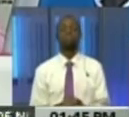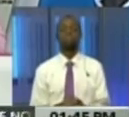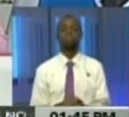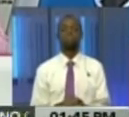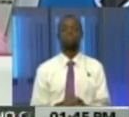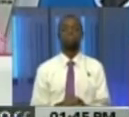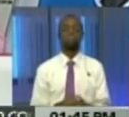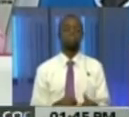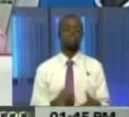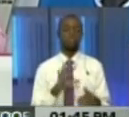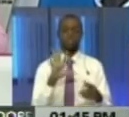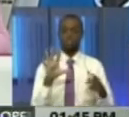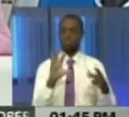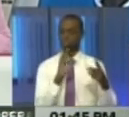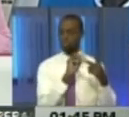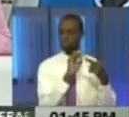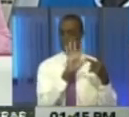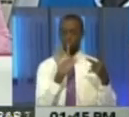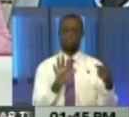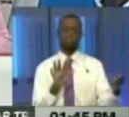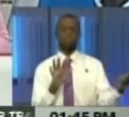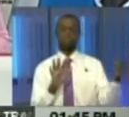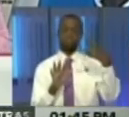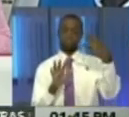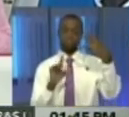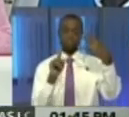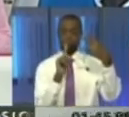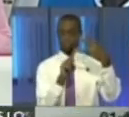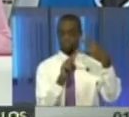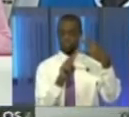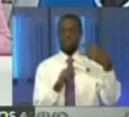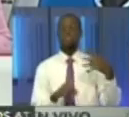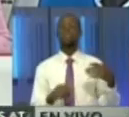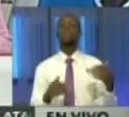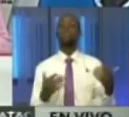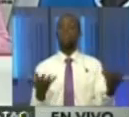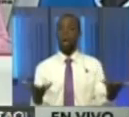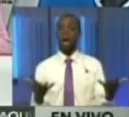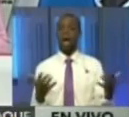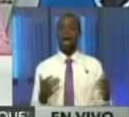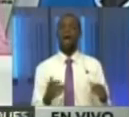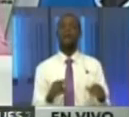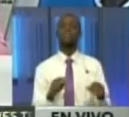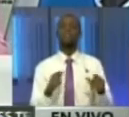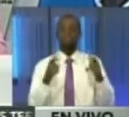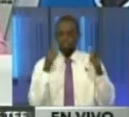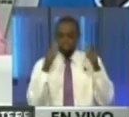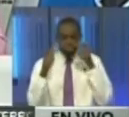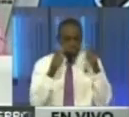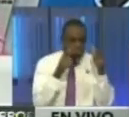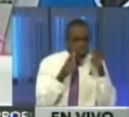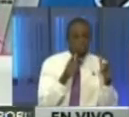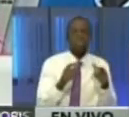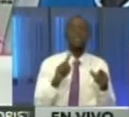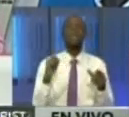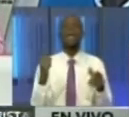3. El otro nivel de garantía se asocia con el modelo